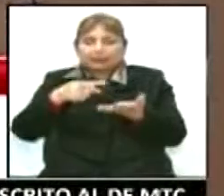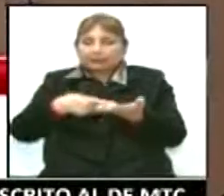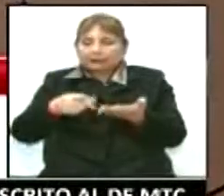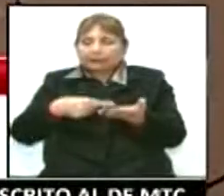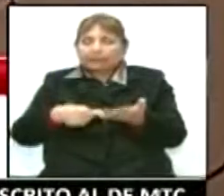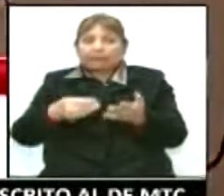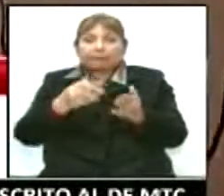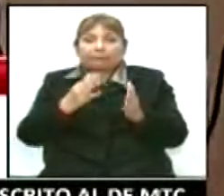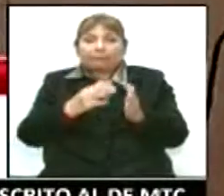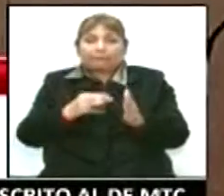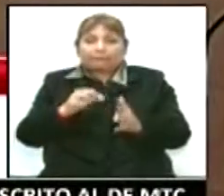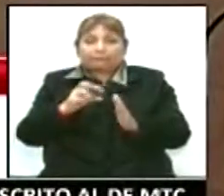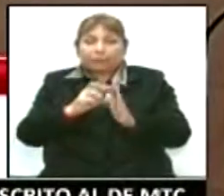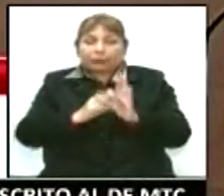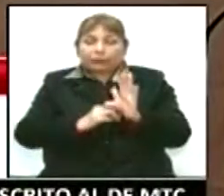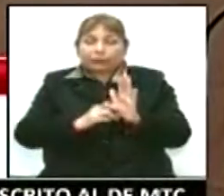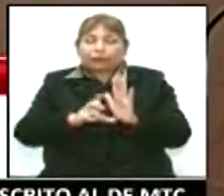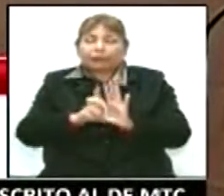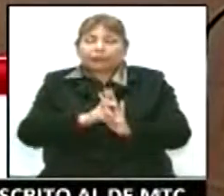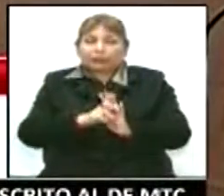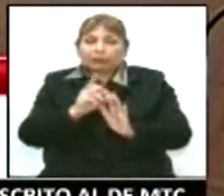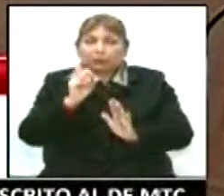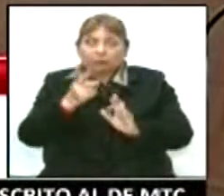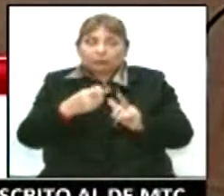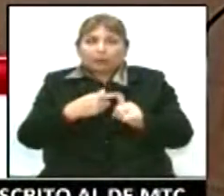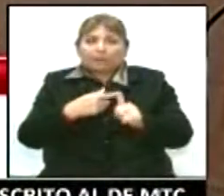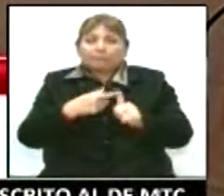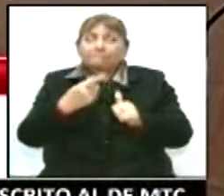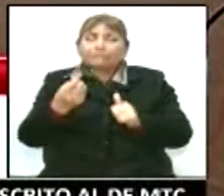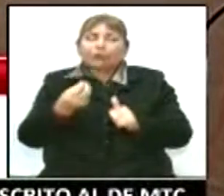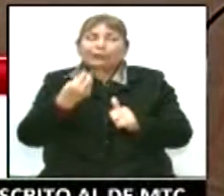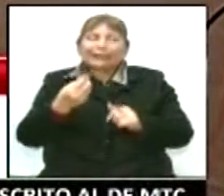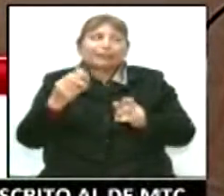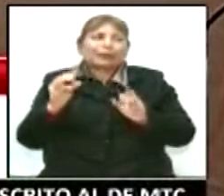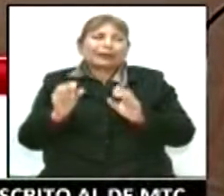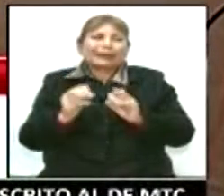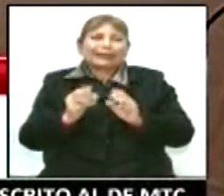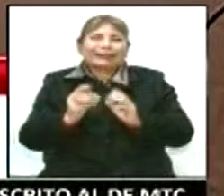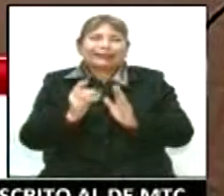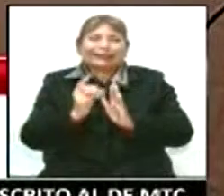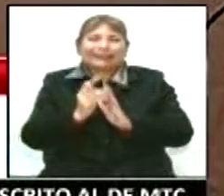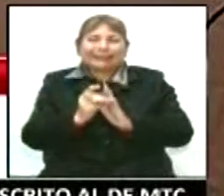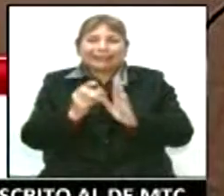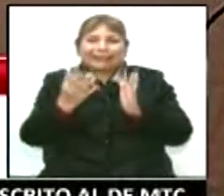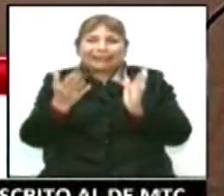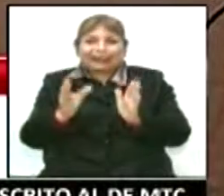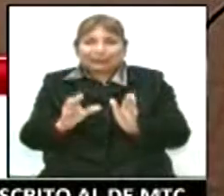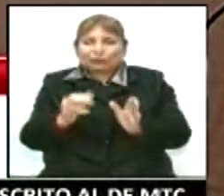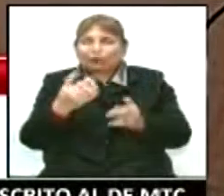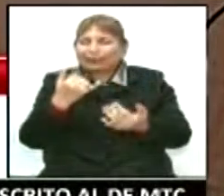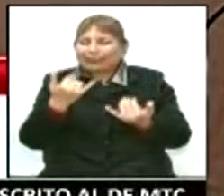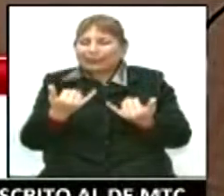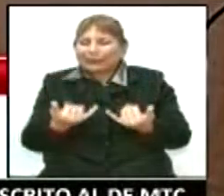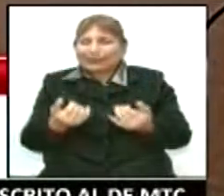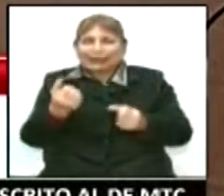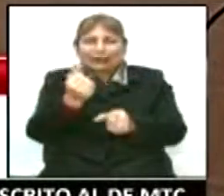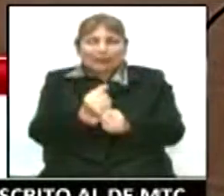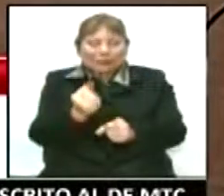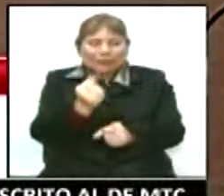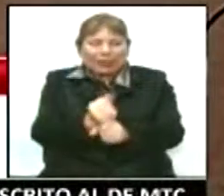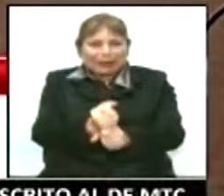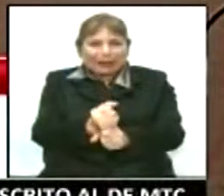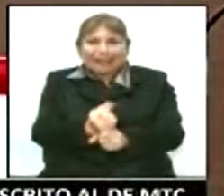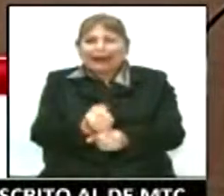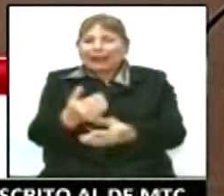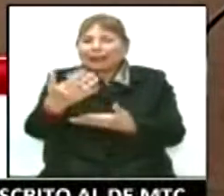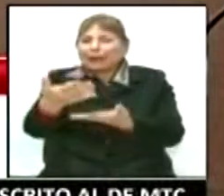ley. Uno, porque el decreto que justamente lo trabaja,